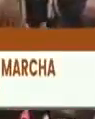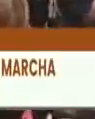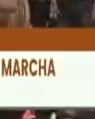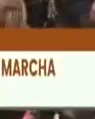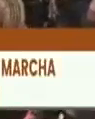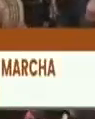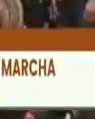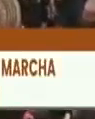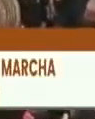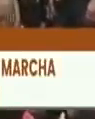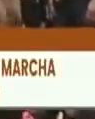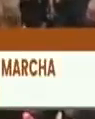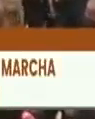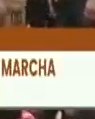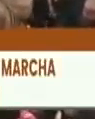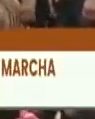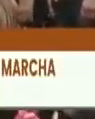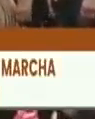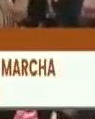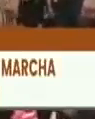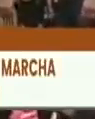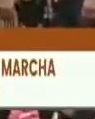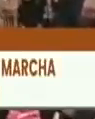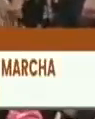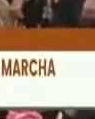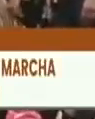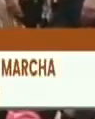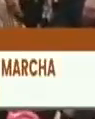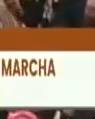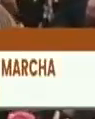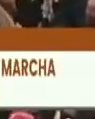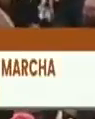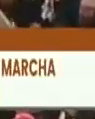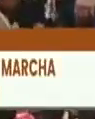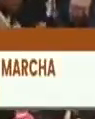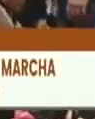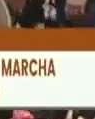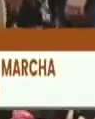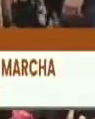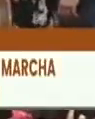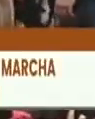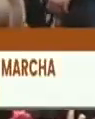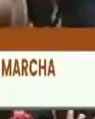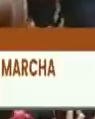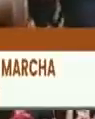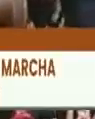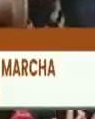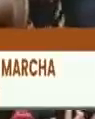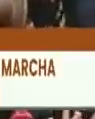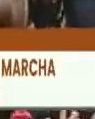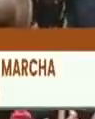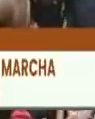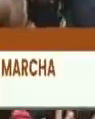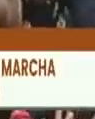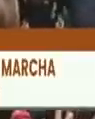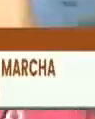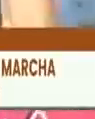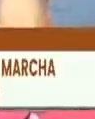¿De dónde? Chino Julio 7. En Infa Castillo, jefa de UH.